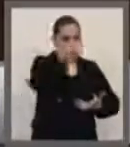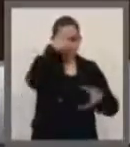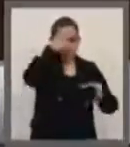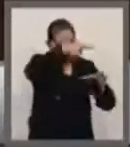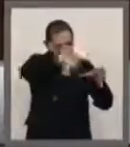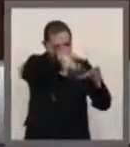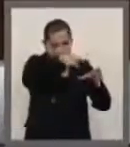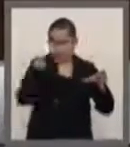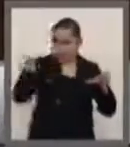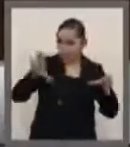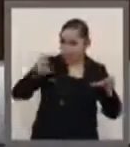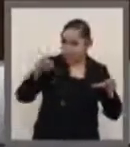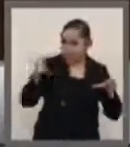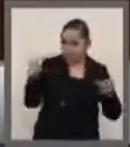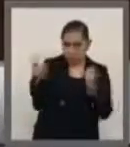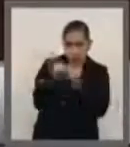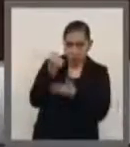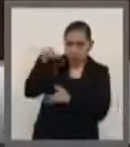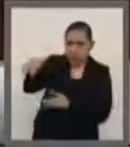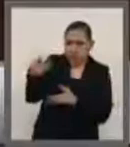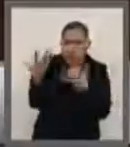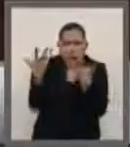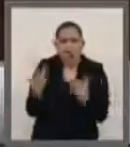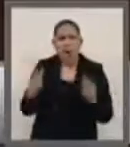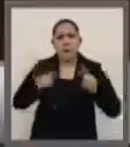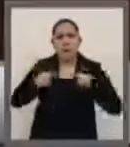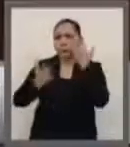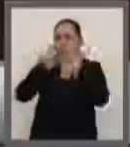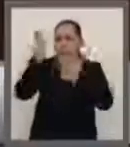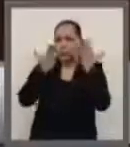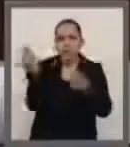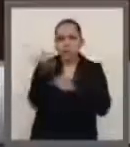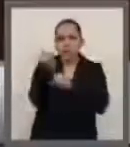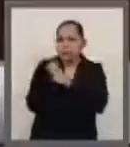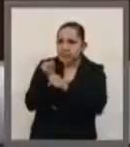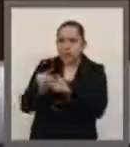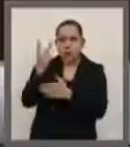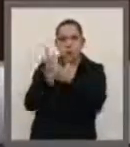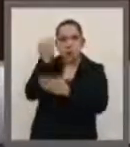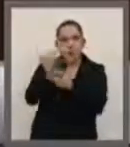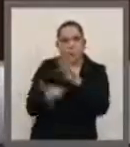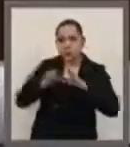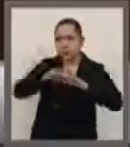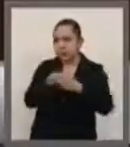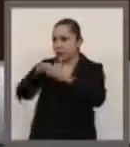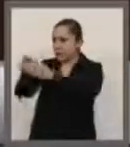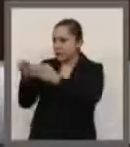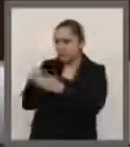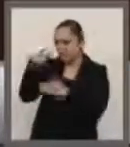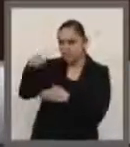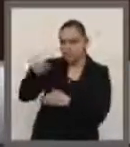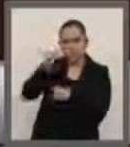CONACYT, con sus miles de estudiantes, investigadores, proyectos y centros de investigación?